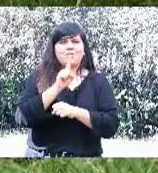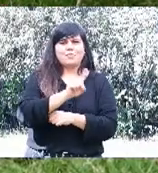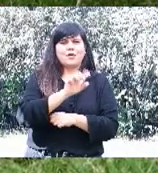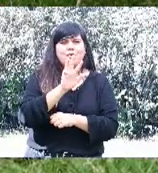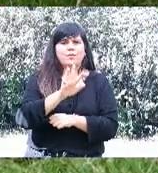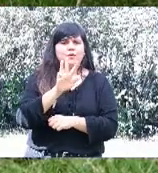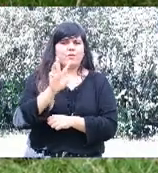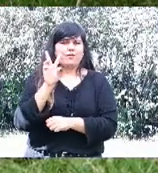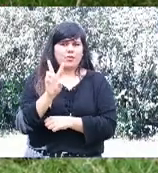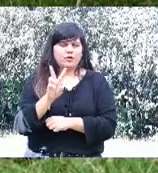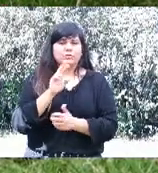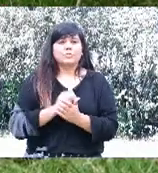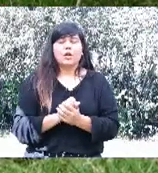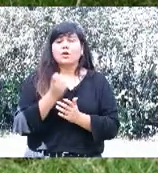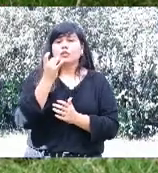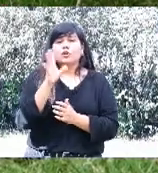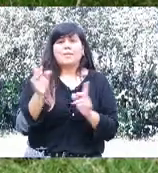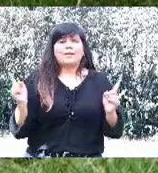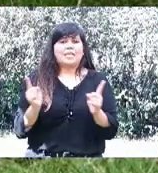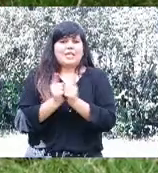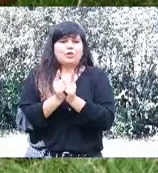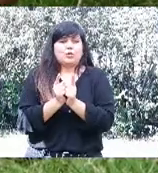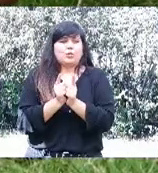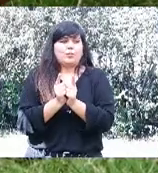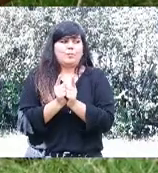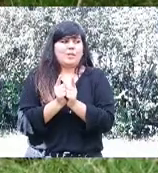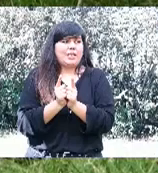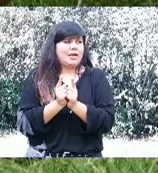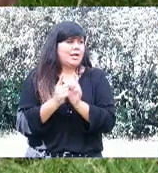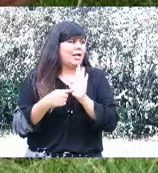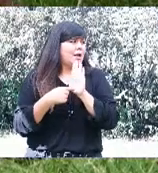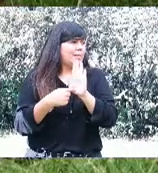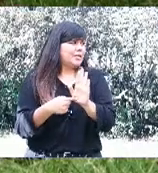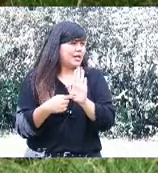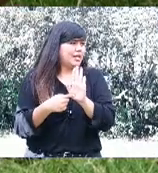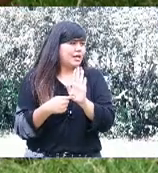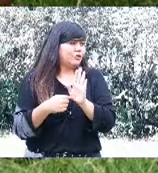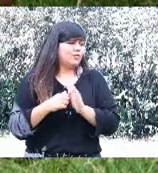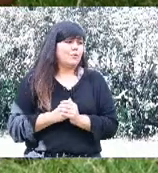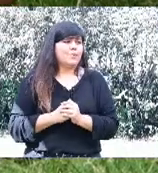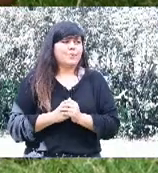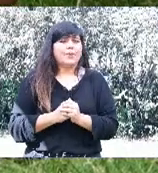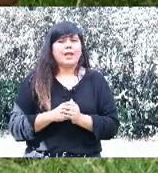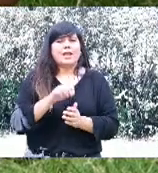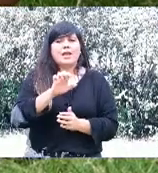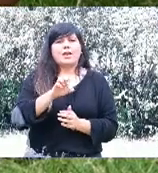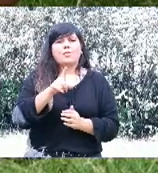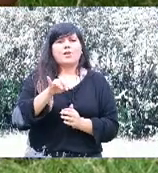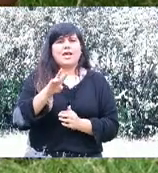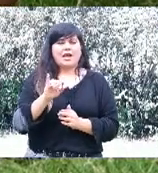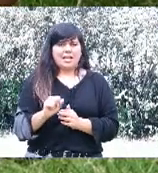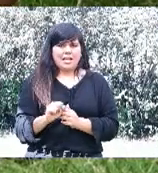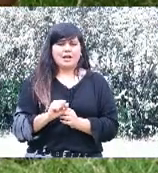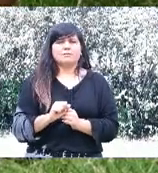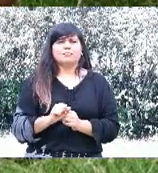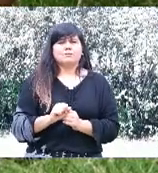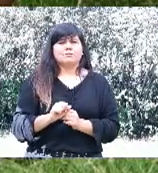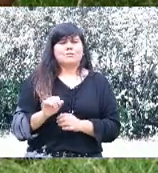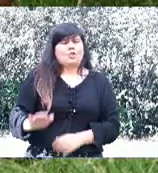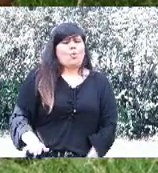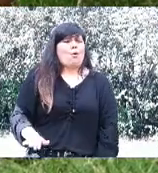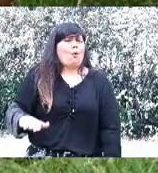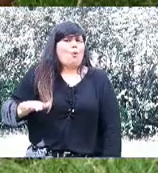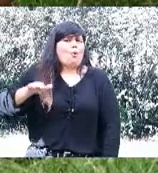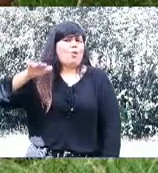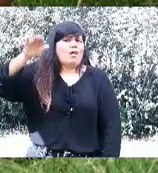92 y solamente voy a resumir un poco tu tu presentación eh Eugenia mellado reyes de toda la vida como les